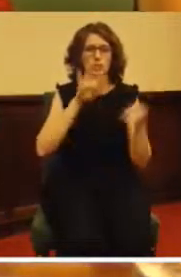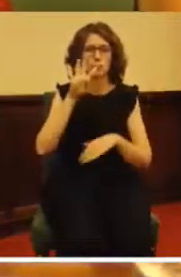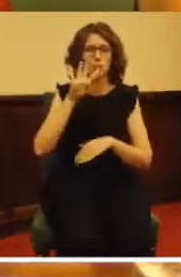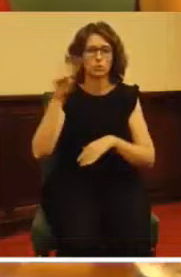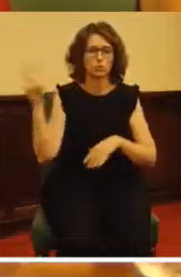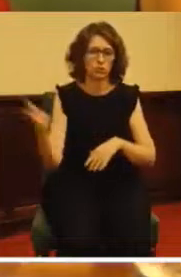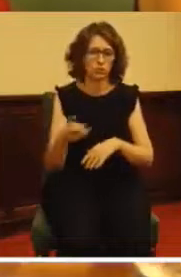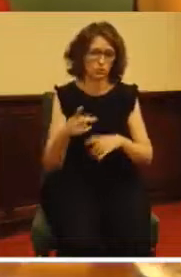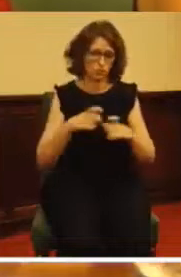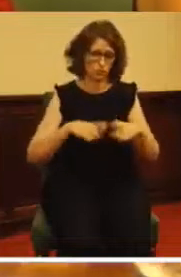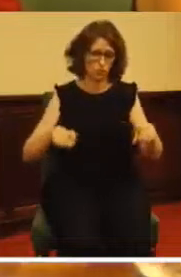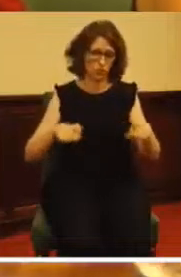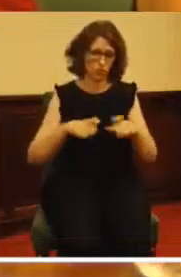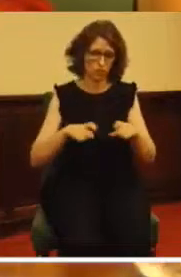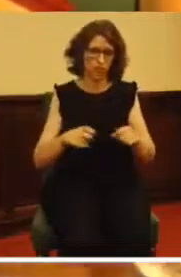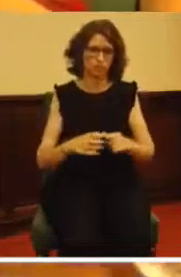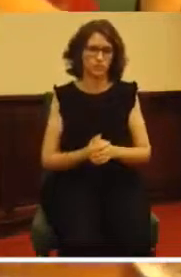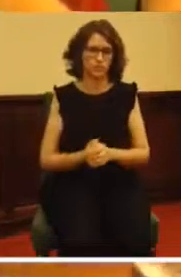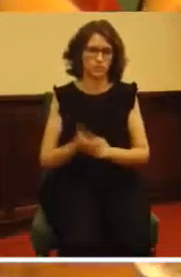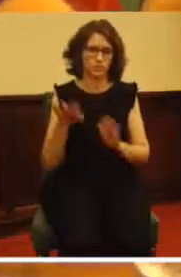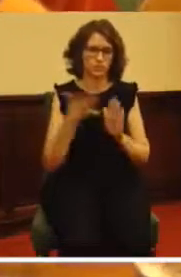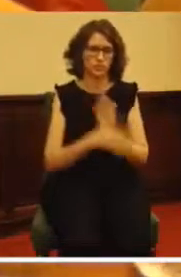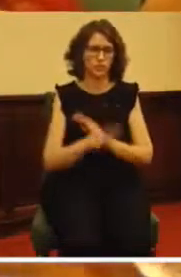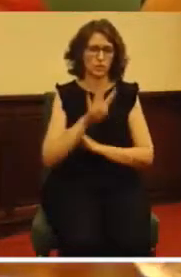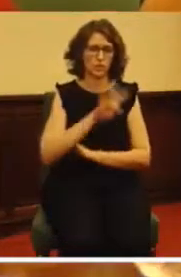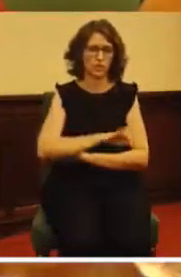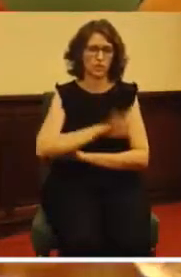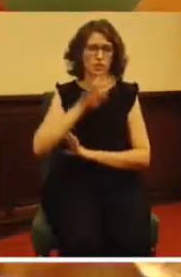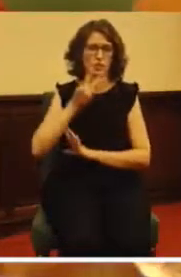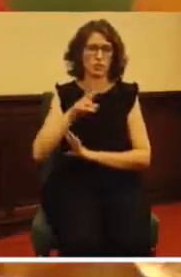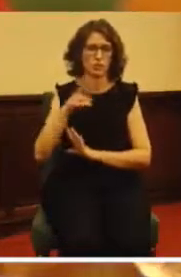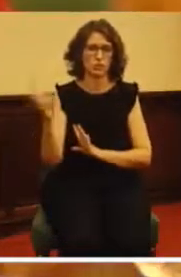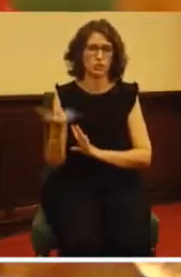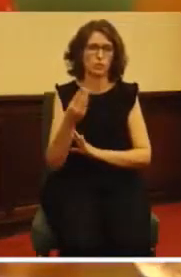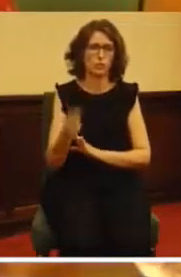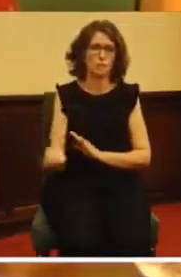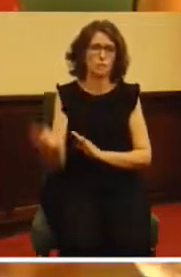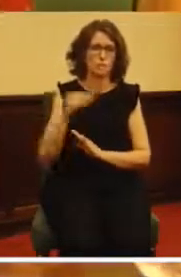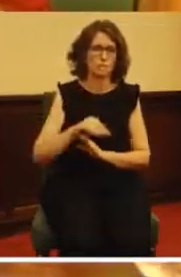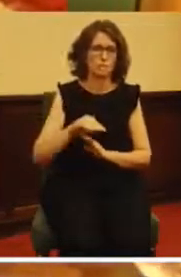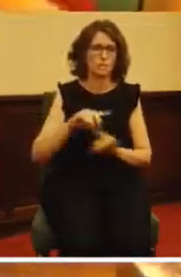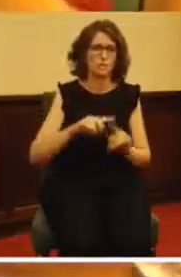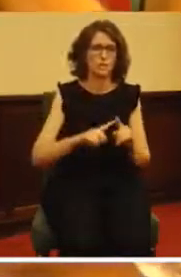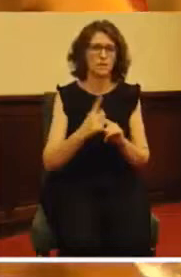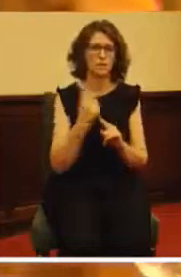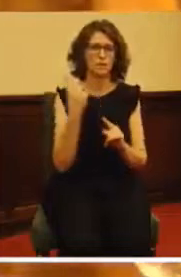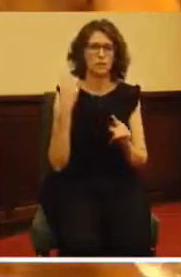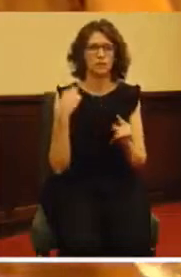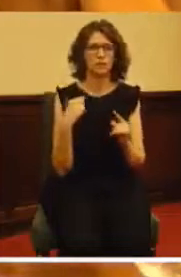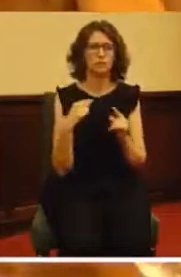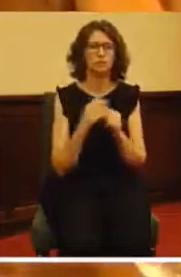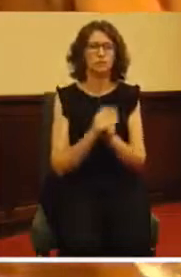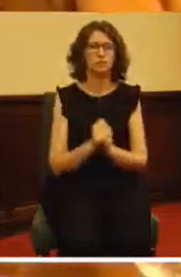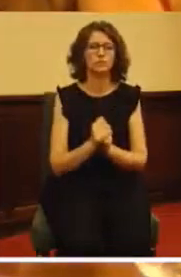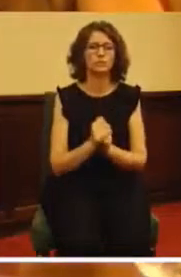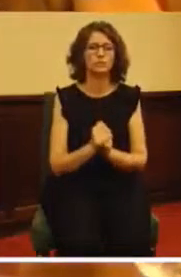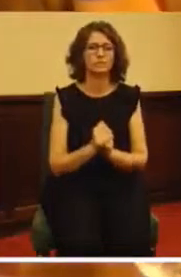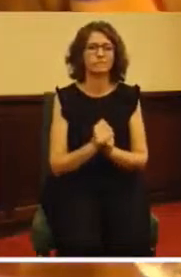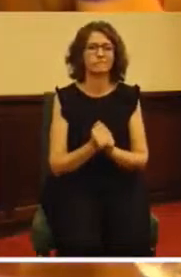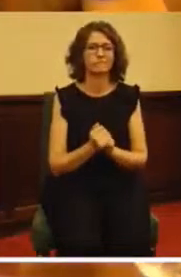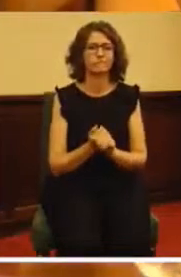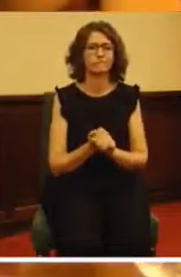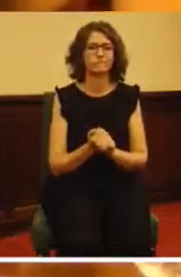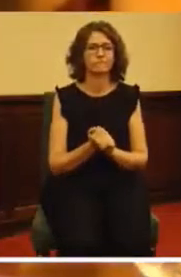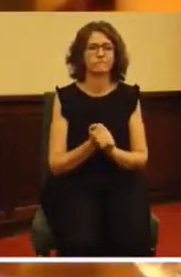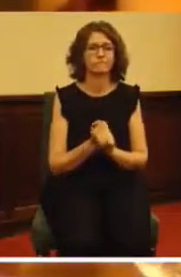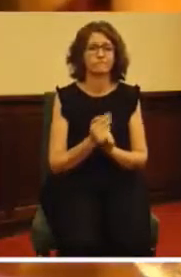464 euros, es decir, 42 euros más que el año anterior. Aquí